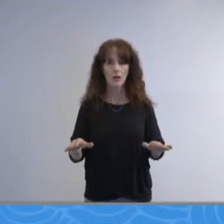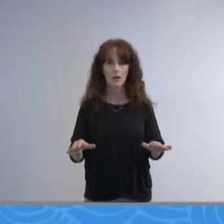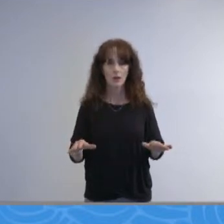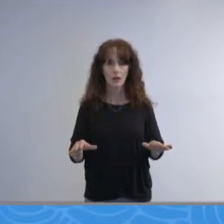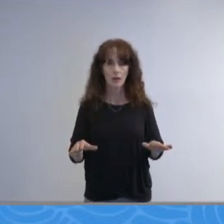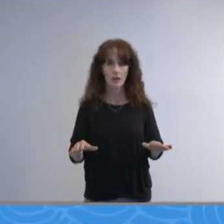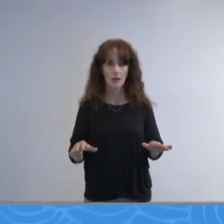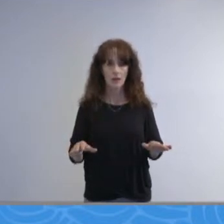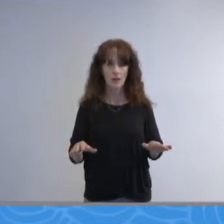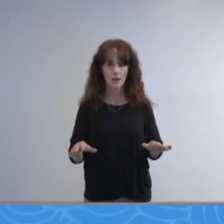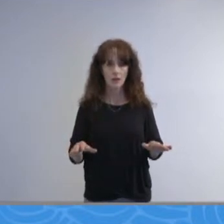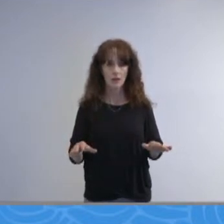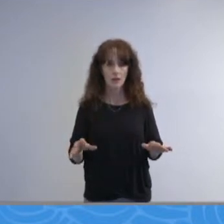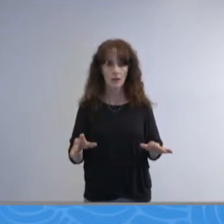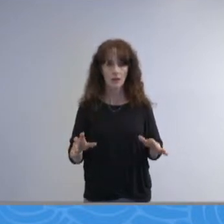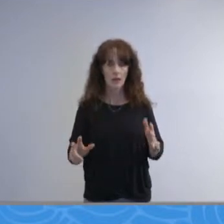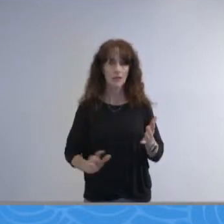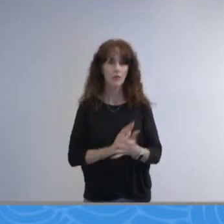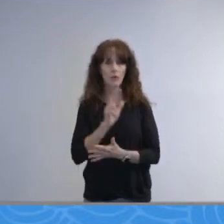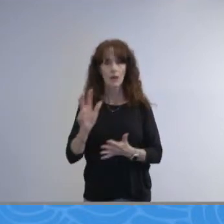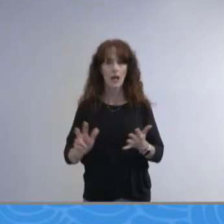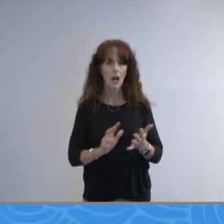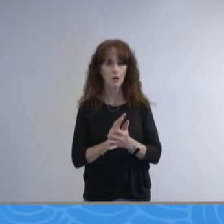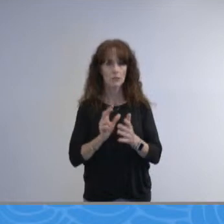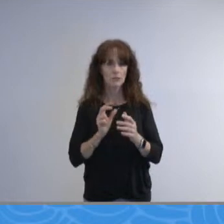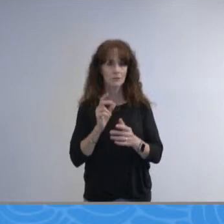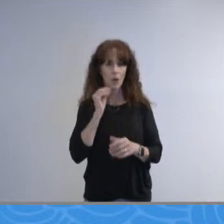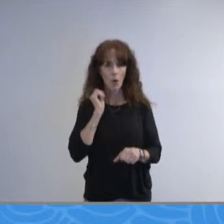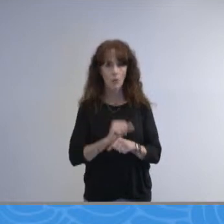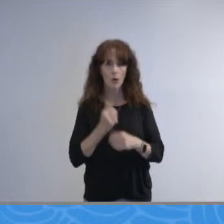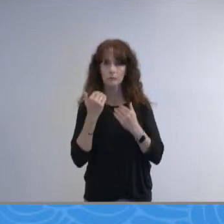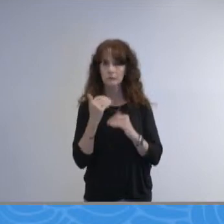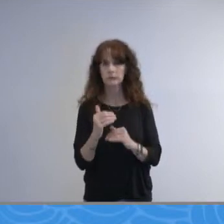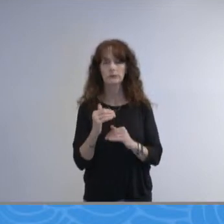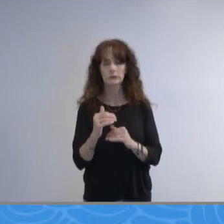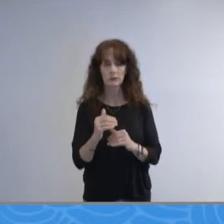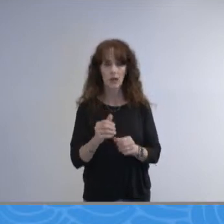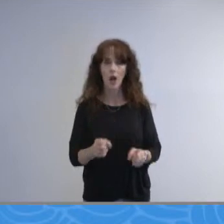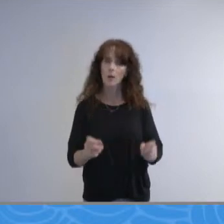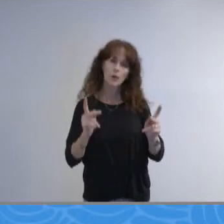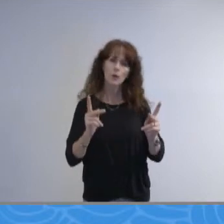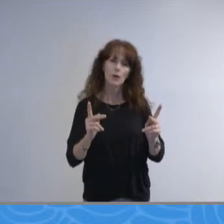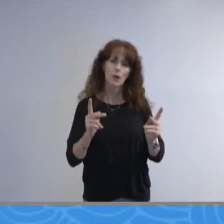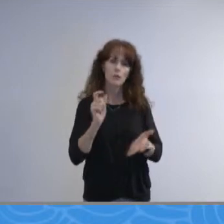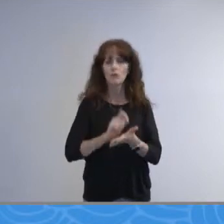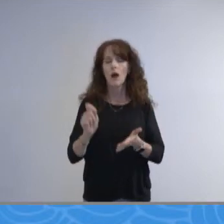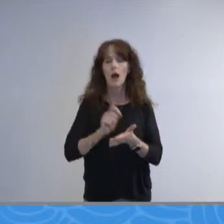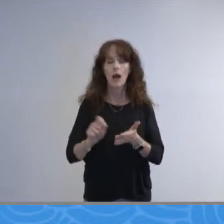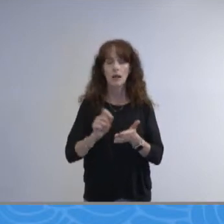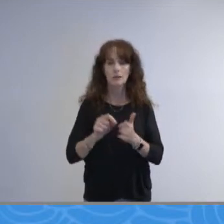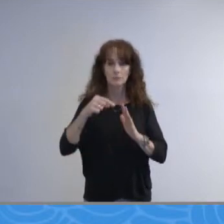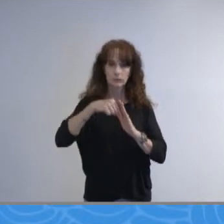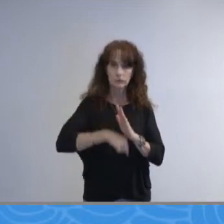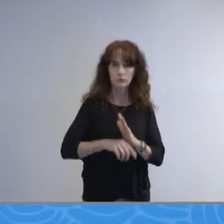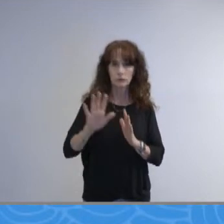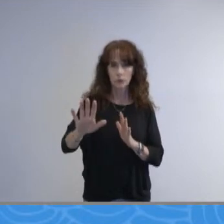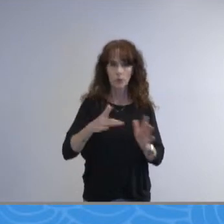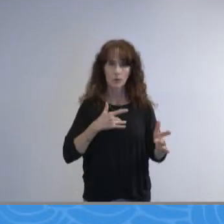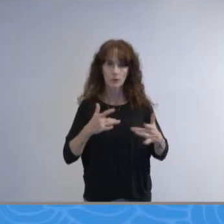lasts 3 hours doing homework. So it gives you the opportunity to write in detail your